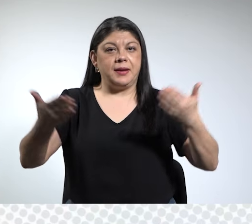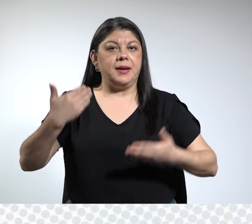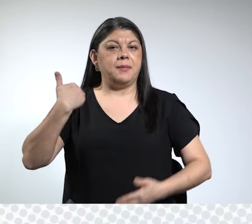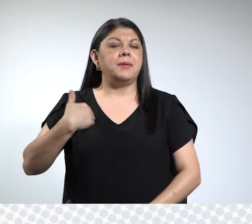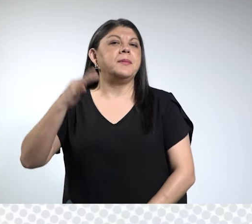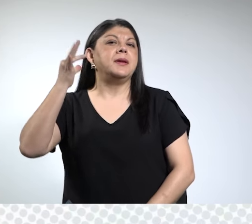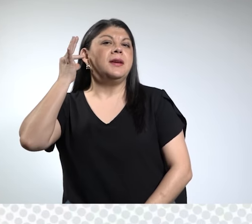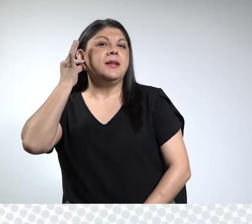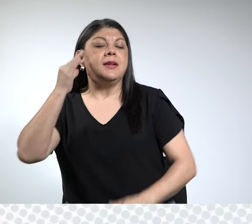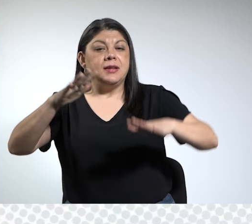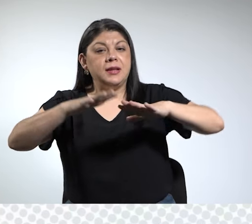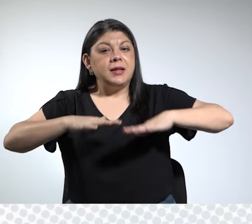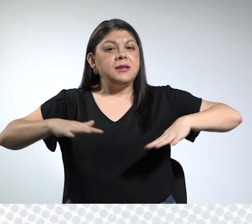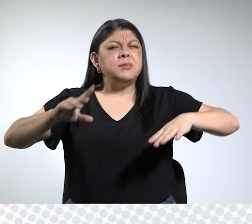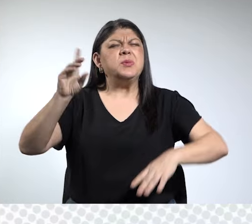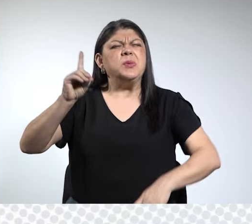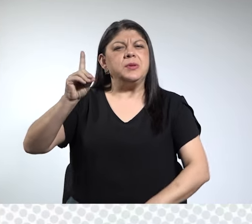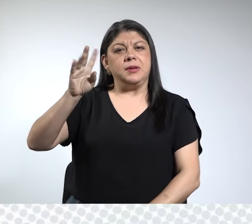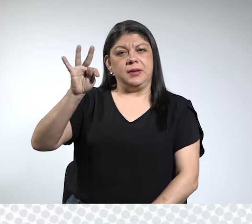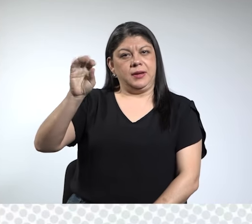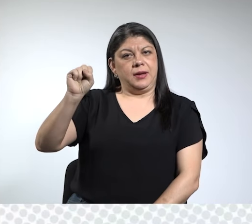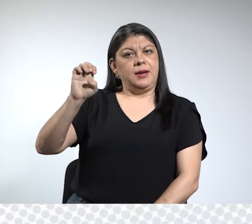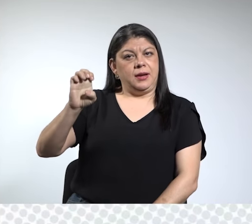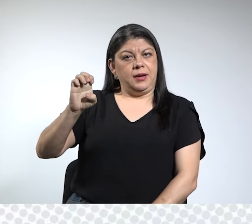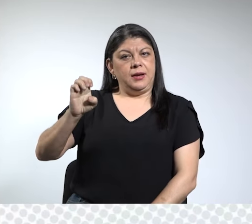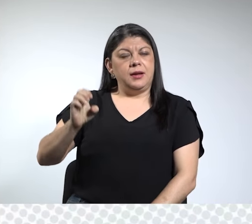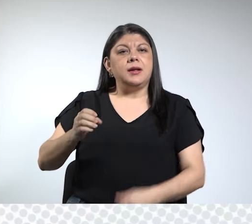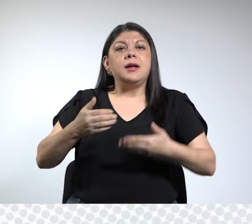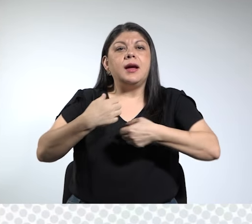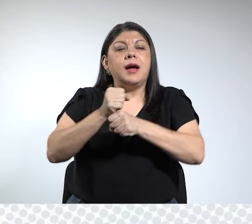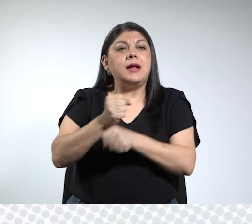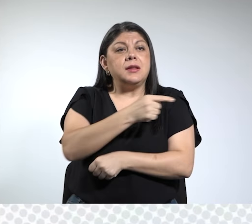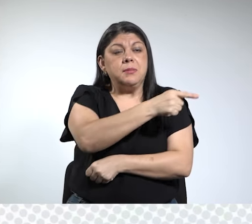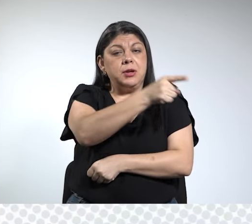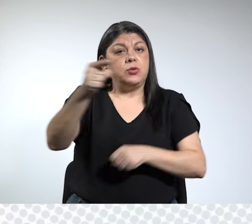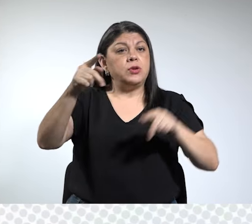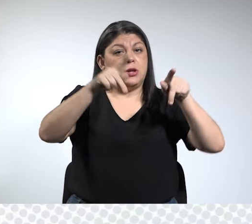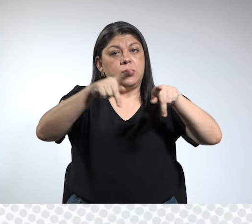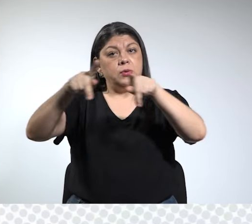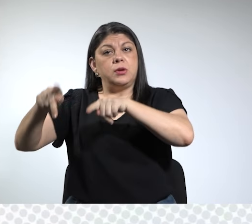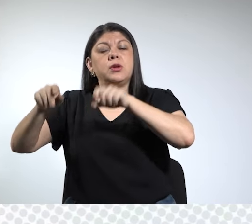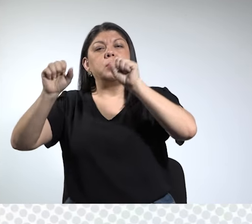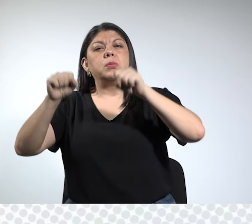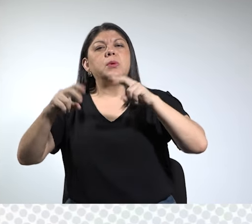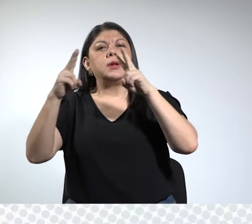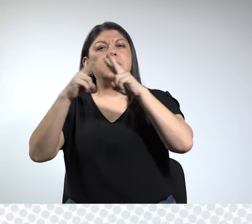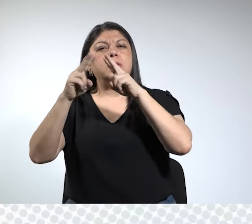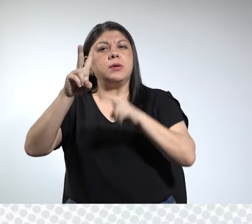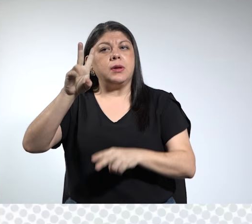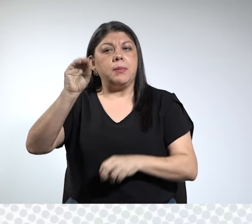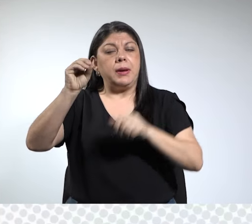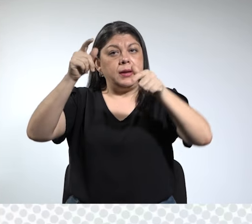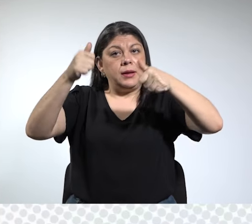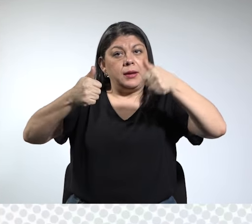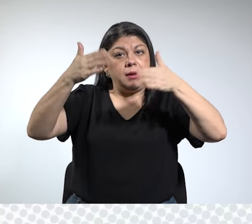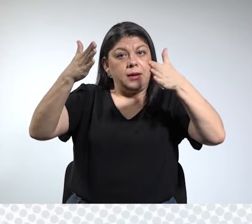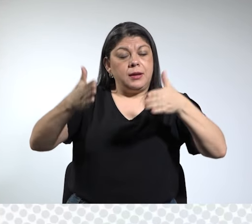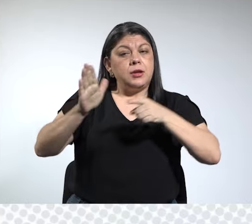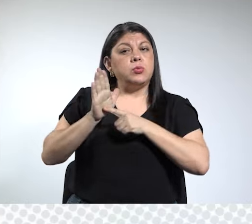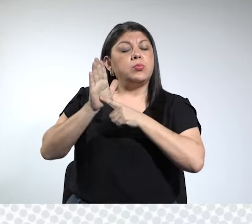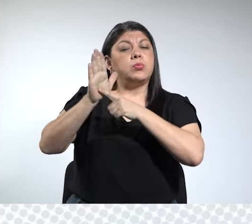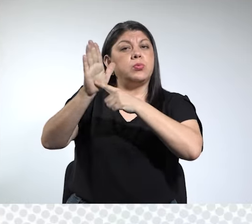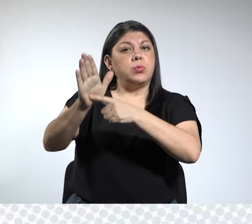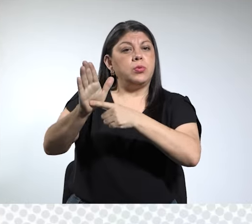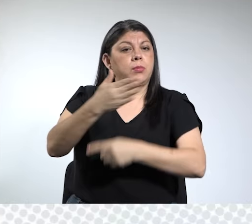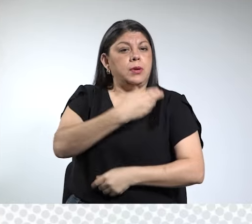Bienvenidos y bienvenidas a este espacio que el Tribunal Supremo de Elecciones ha generado para que la ciudadanía pueda conocer a las 20 personas que postulen su